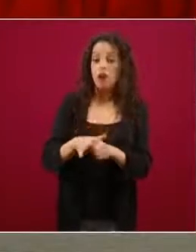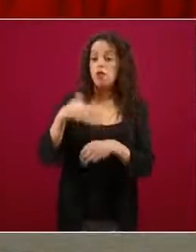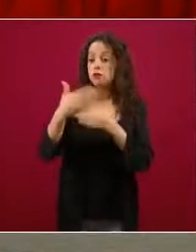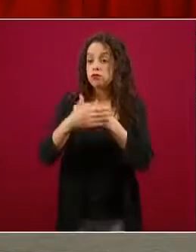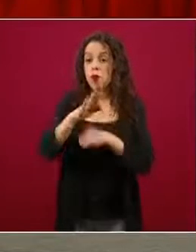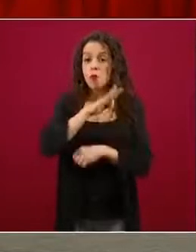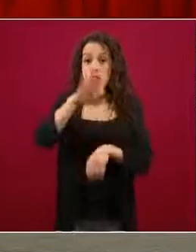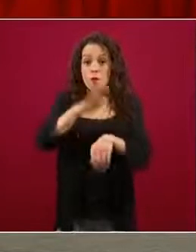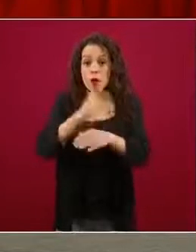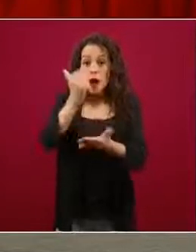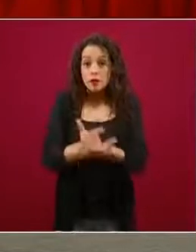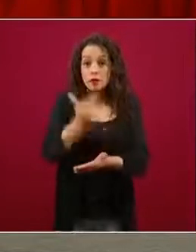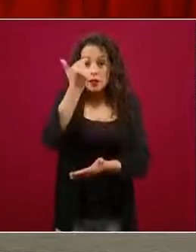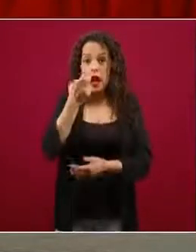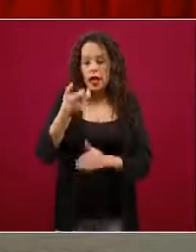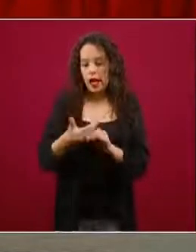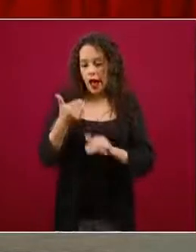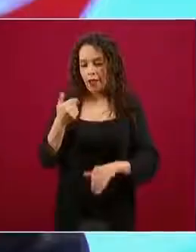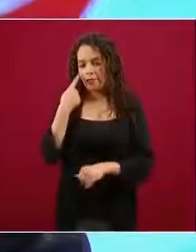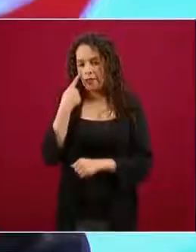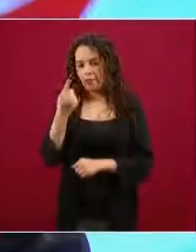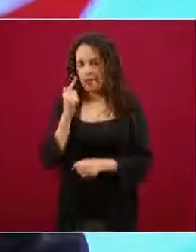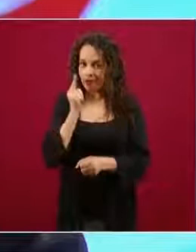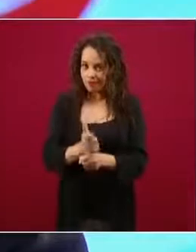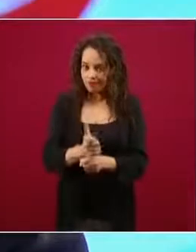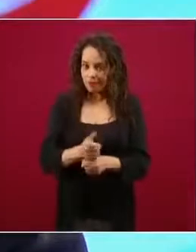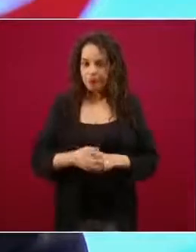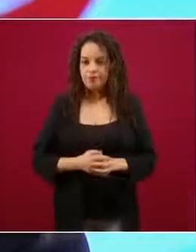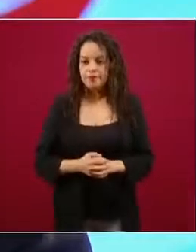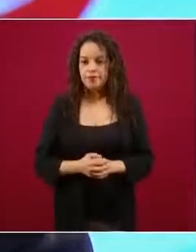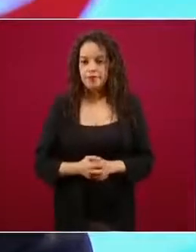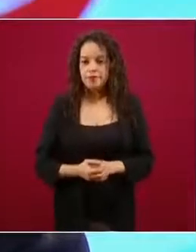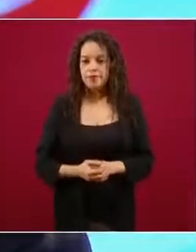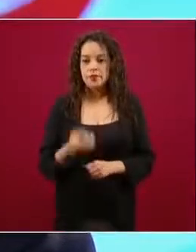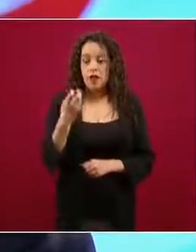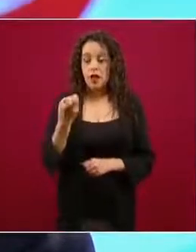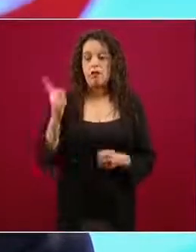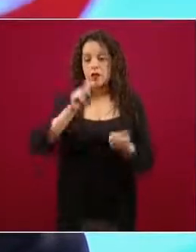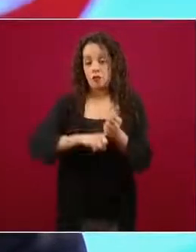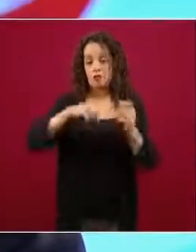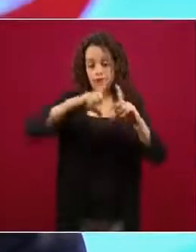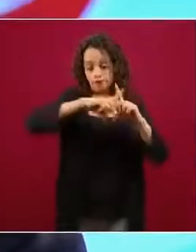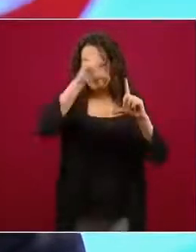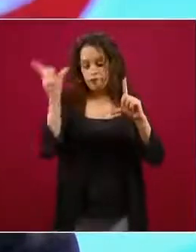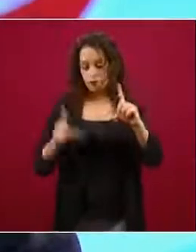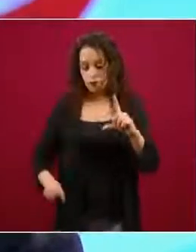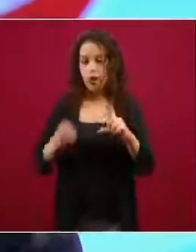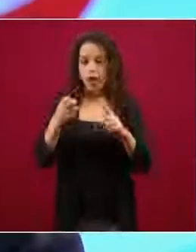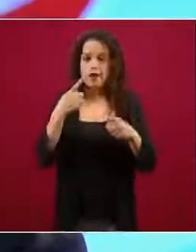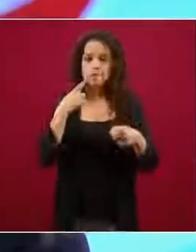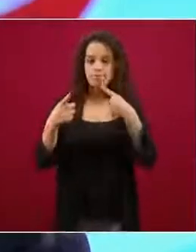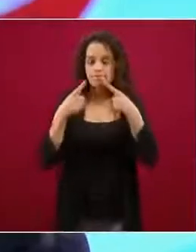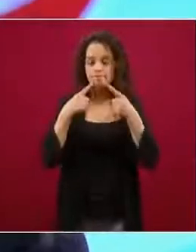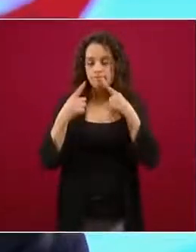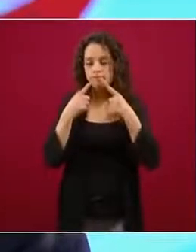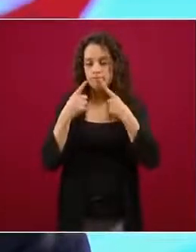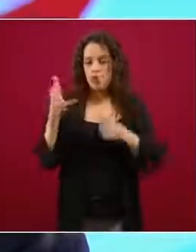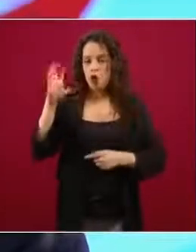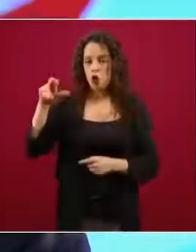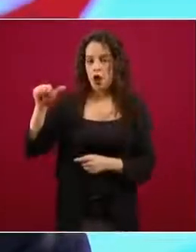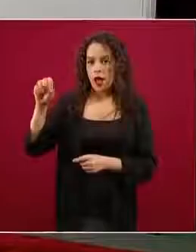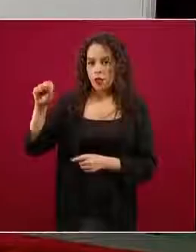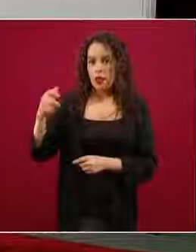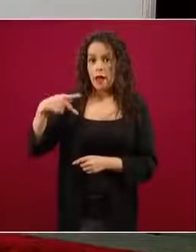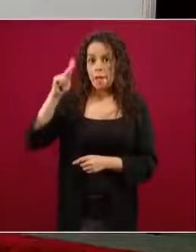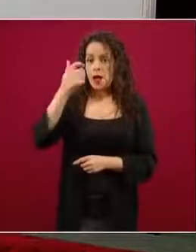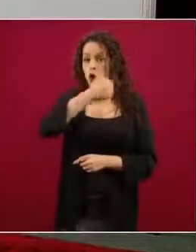lo concertamos como un modelo nacional en el CONASA, pero ciertamente prácticamente todas las entidades federativas